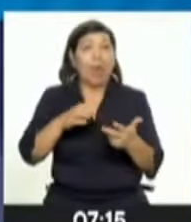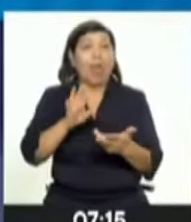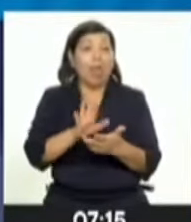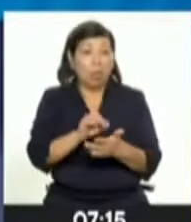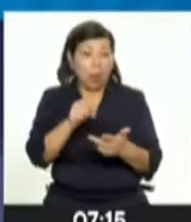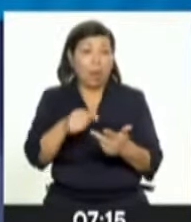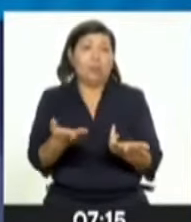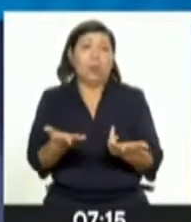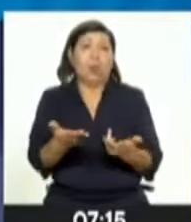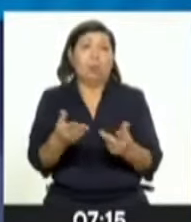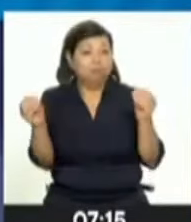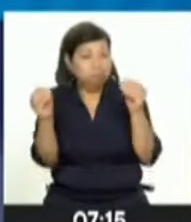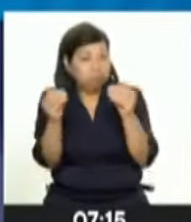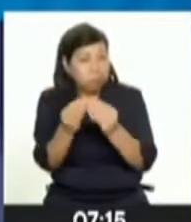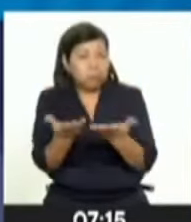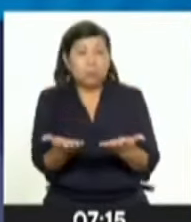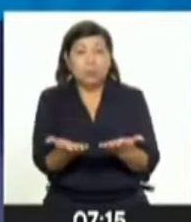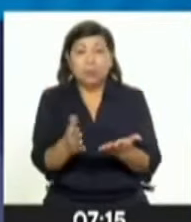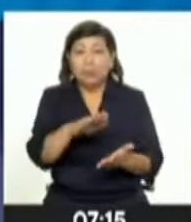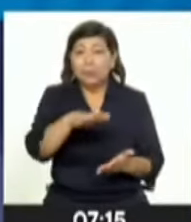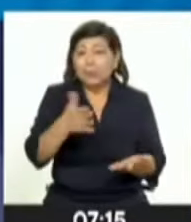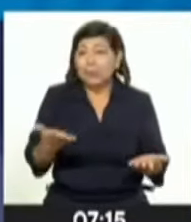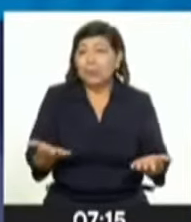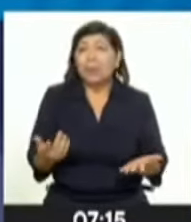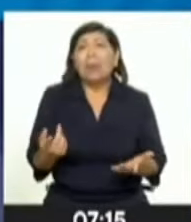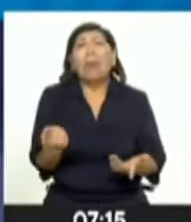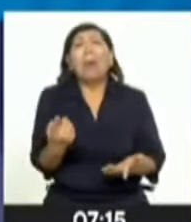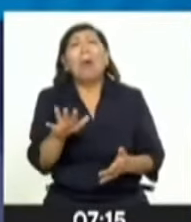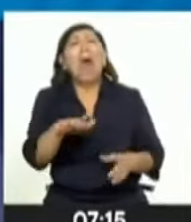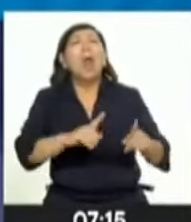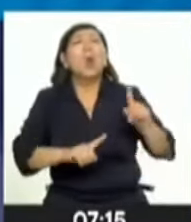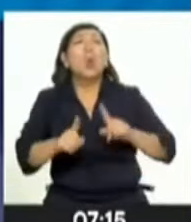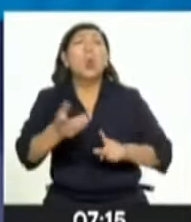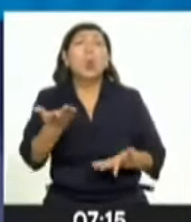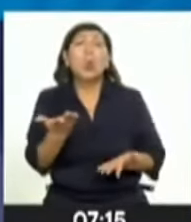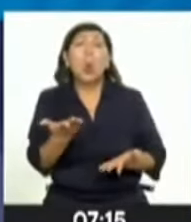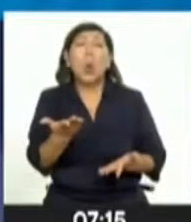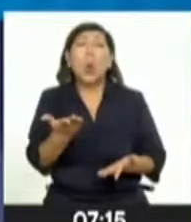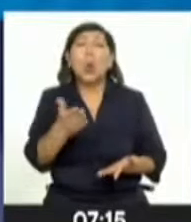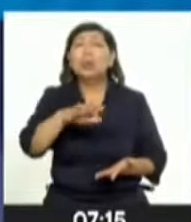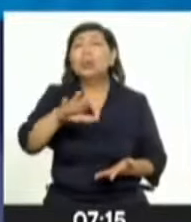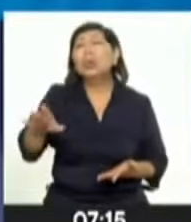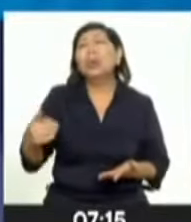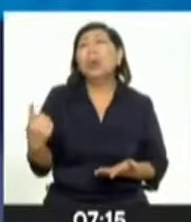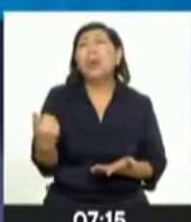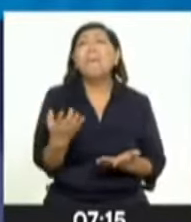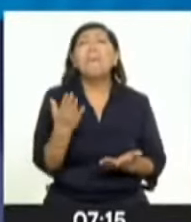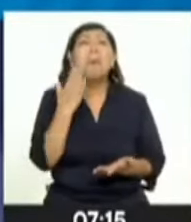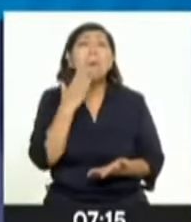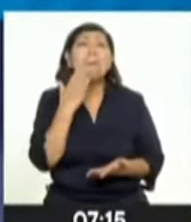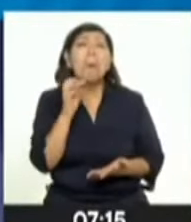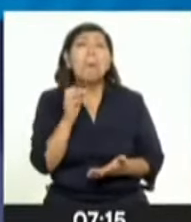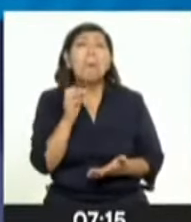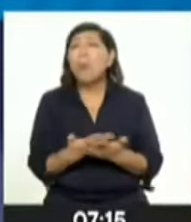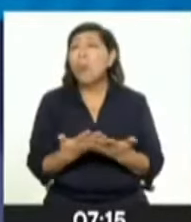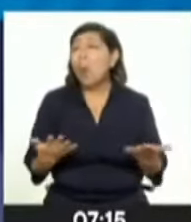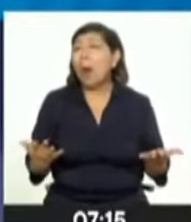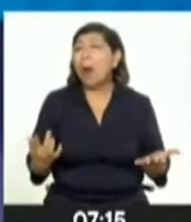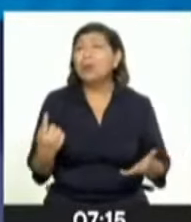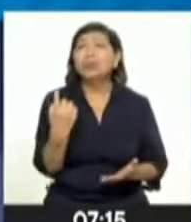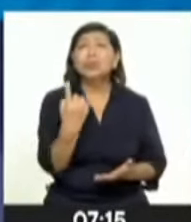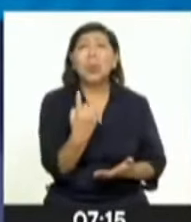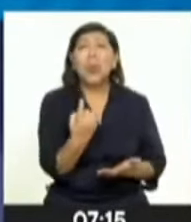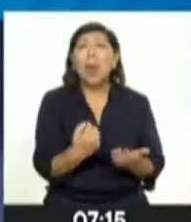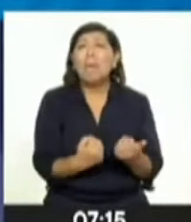problema, porque a veces son chicos que se encuentran solos y ahí entra el Ministerio de la Mujer para ver el entorno familiar, para ayudar